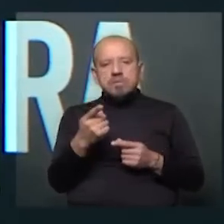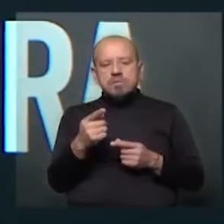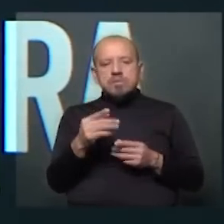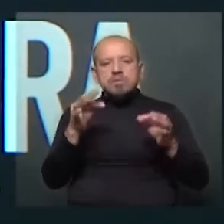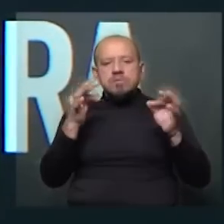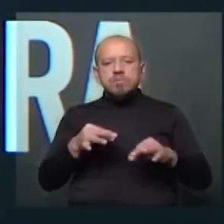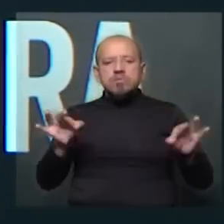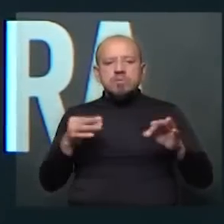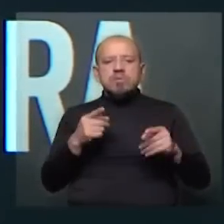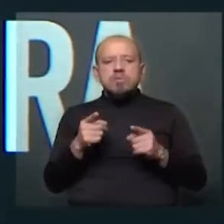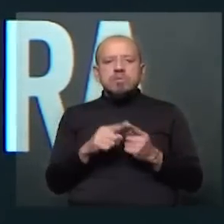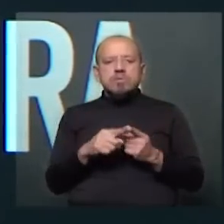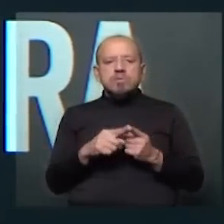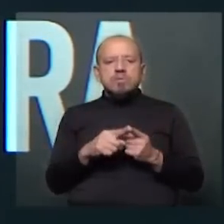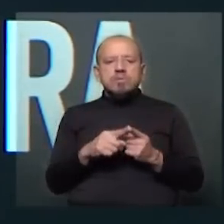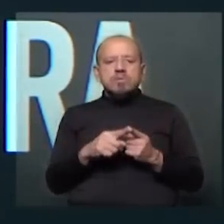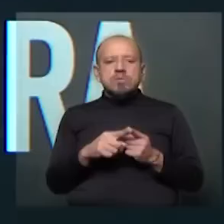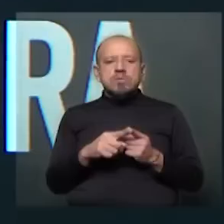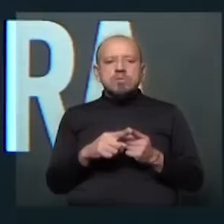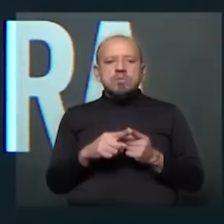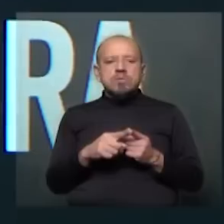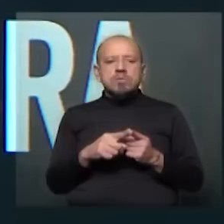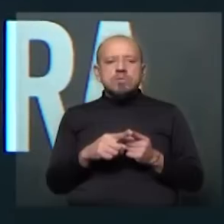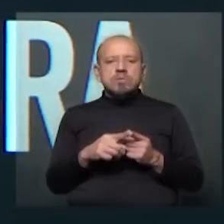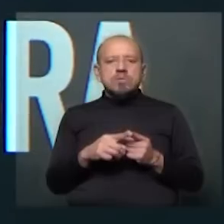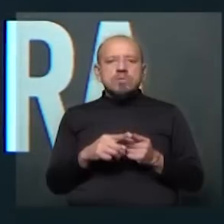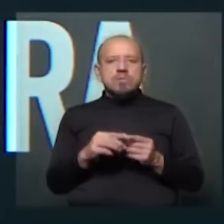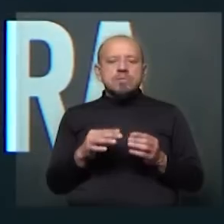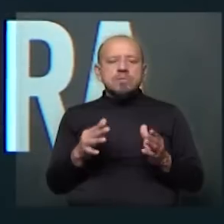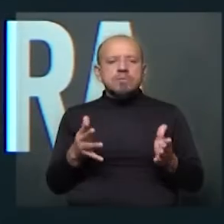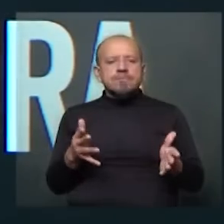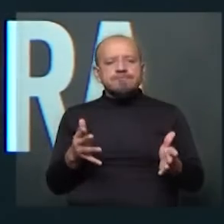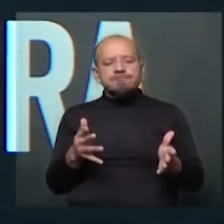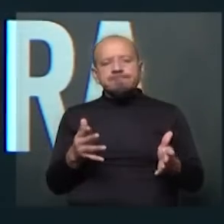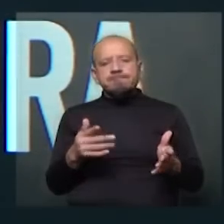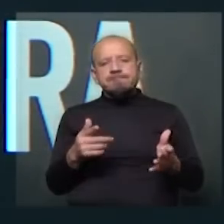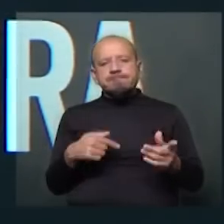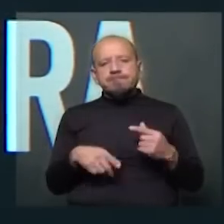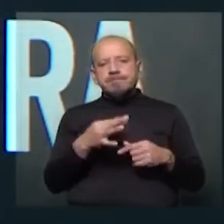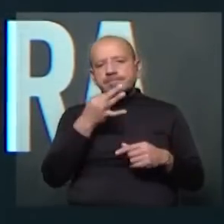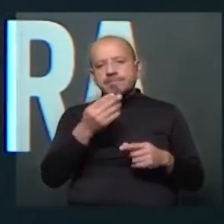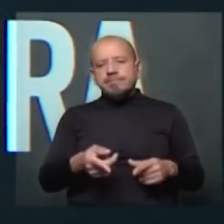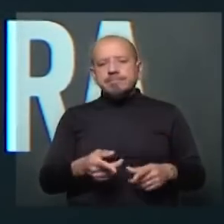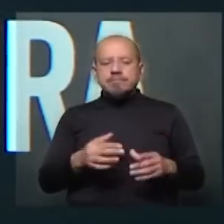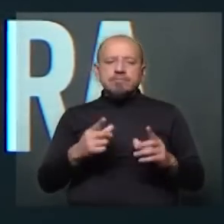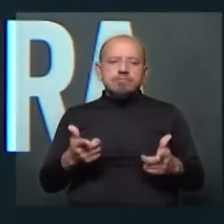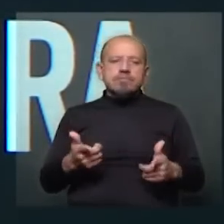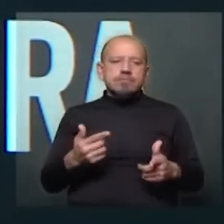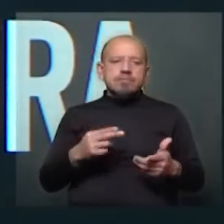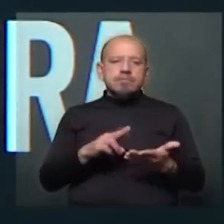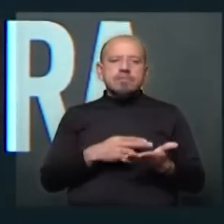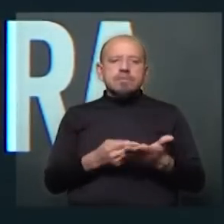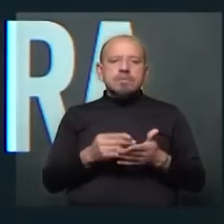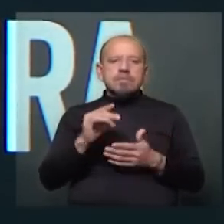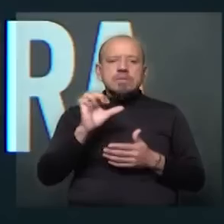canciones de este disco de de artau que en realidad lo que dice fiel es clav es que nadie la ha interpretado como Luis